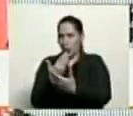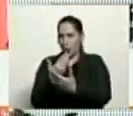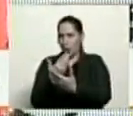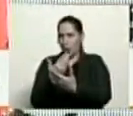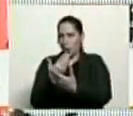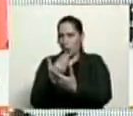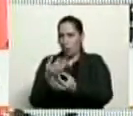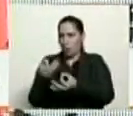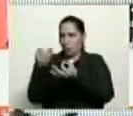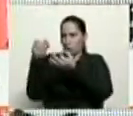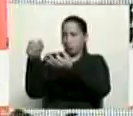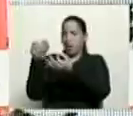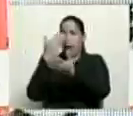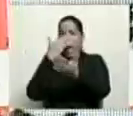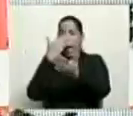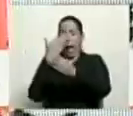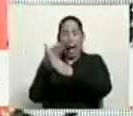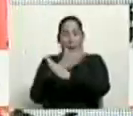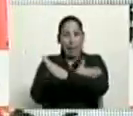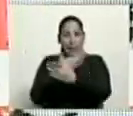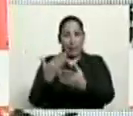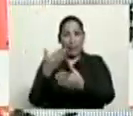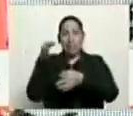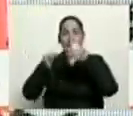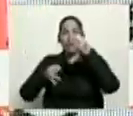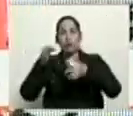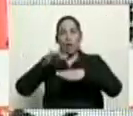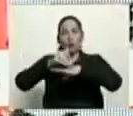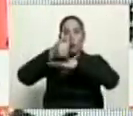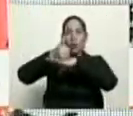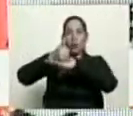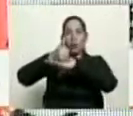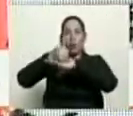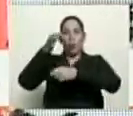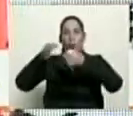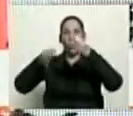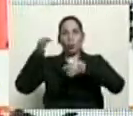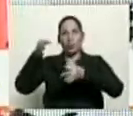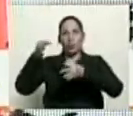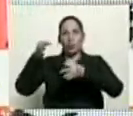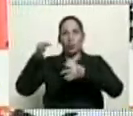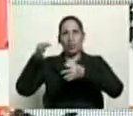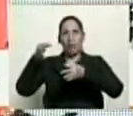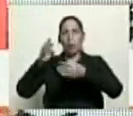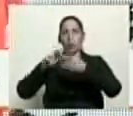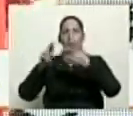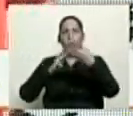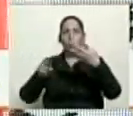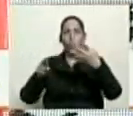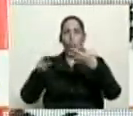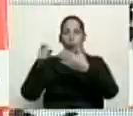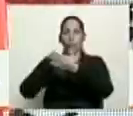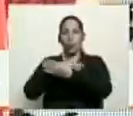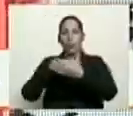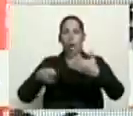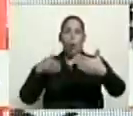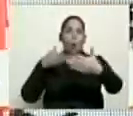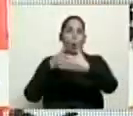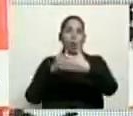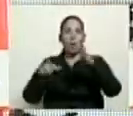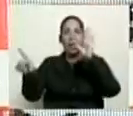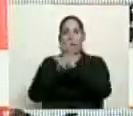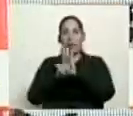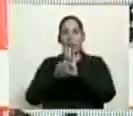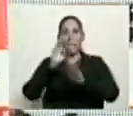Tribunal Supremo de Justicia un recurso de nulidad contra las leyes del poder popular. ¿Cuáles son las leyes del poder